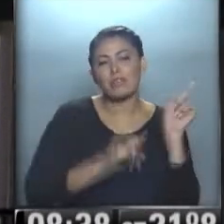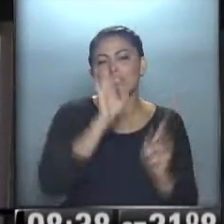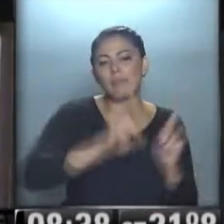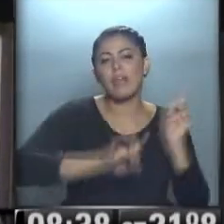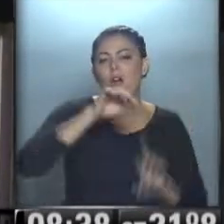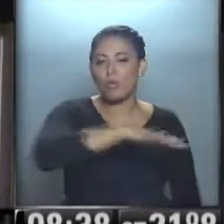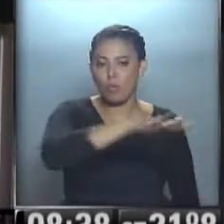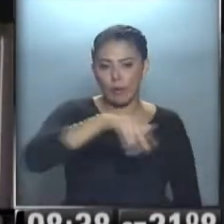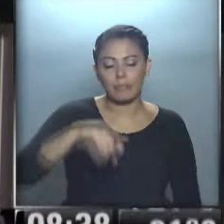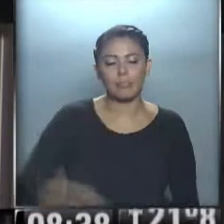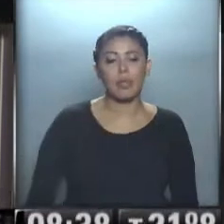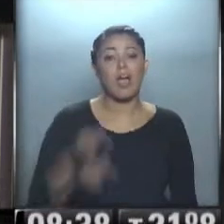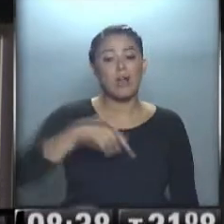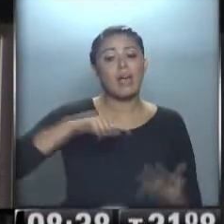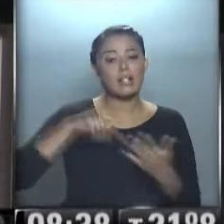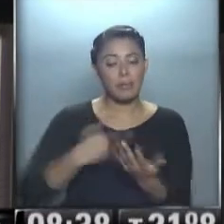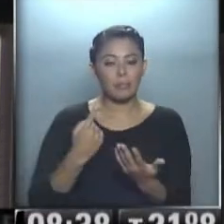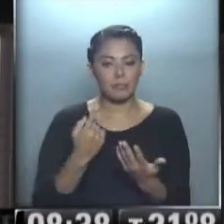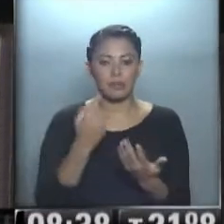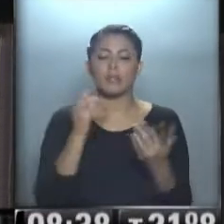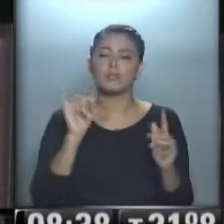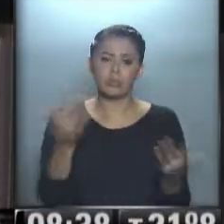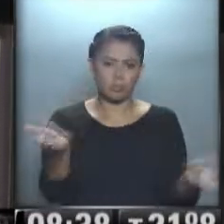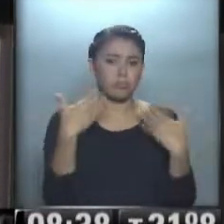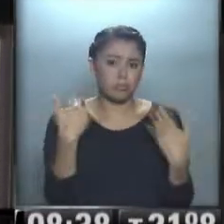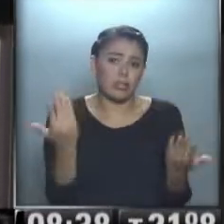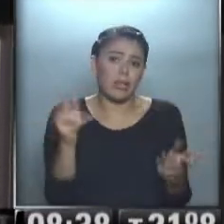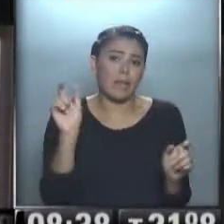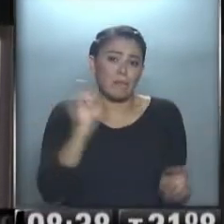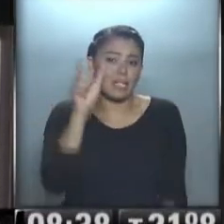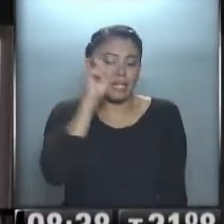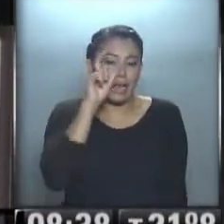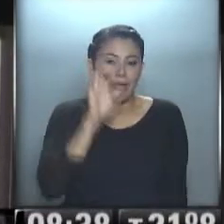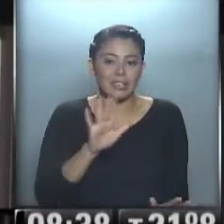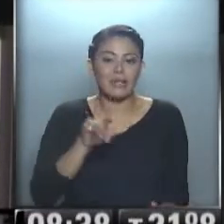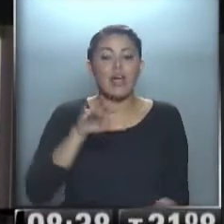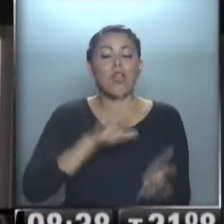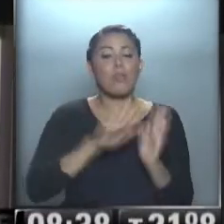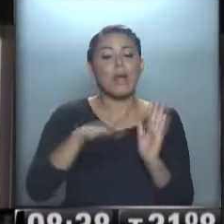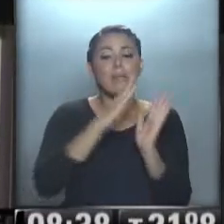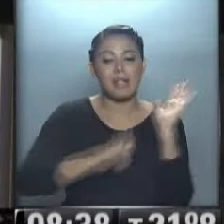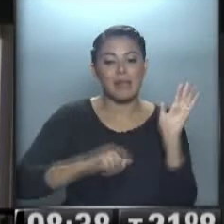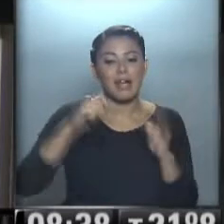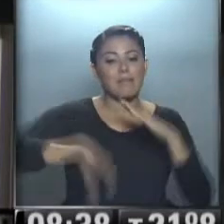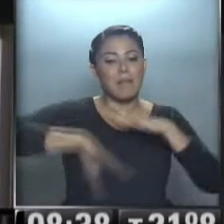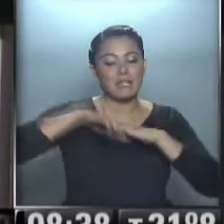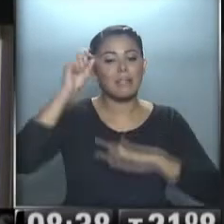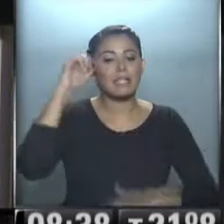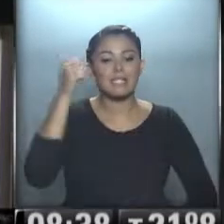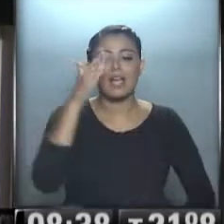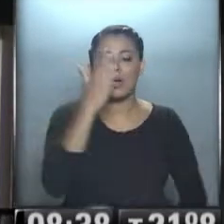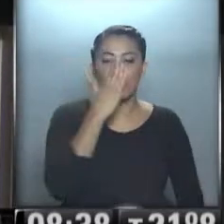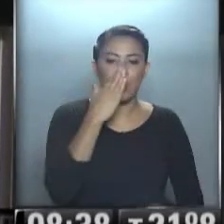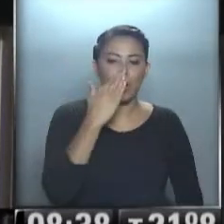zona central claro que las temperaturas son altas estamos en enero fíjense vaya blanca a 36 córdoba 34